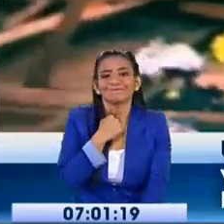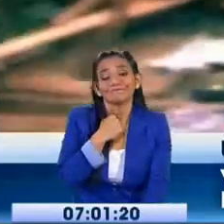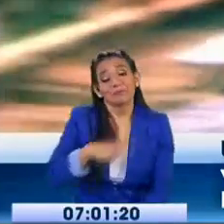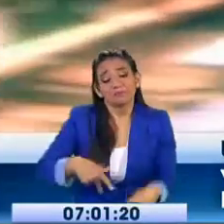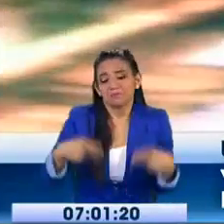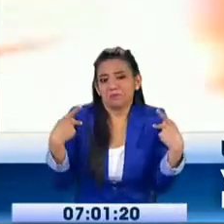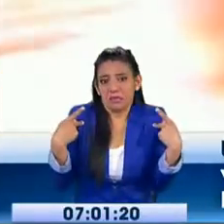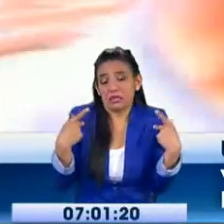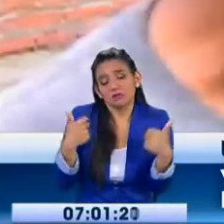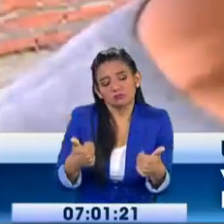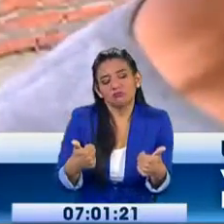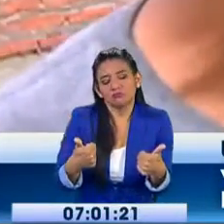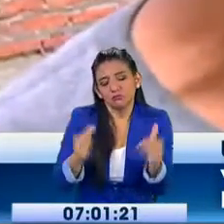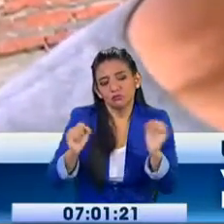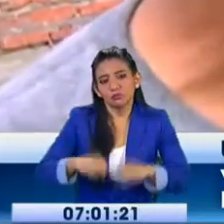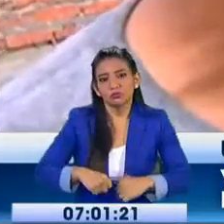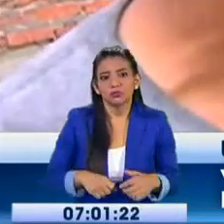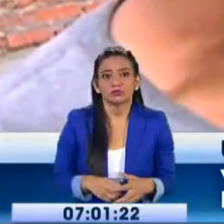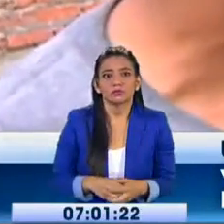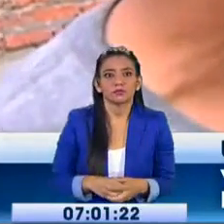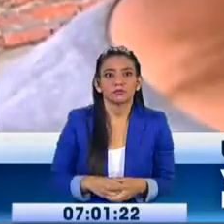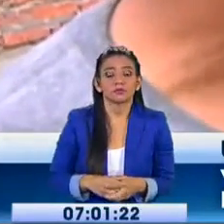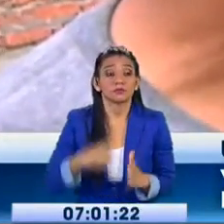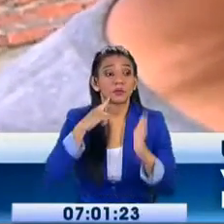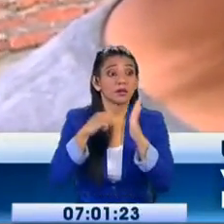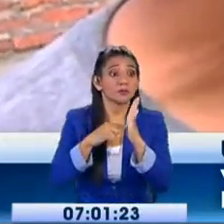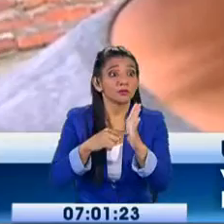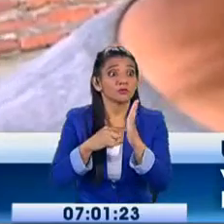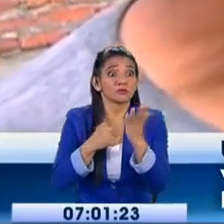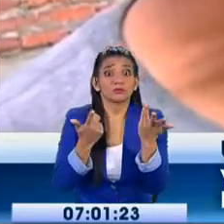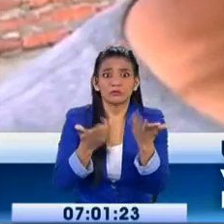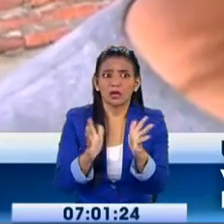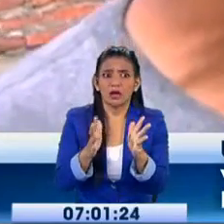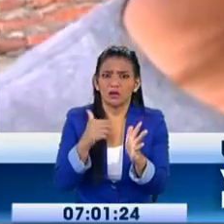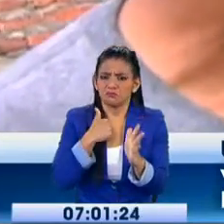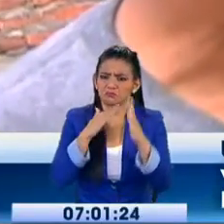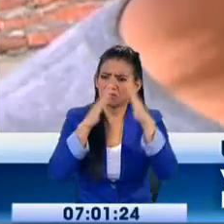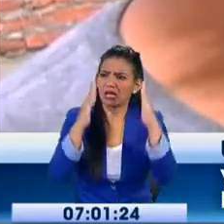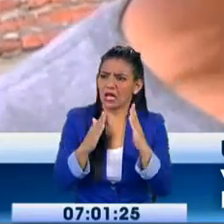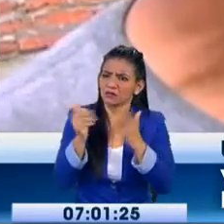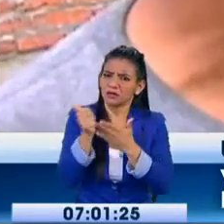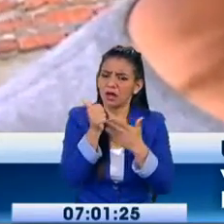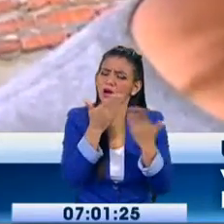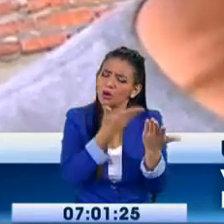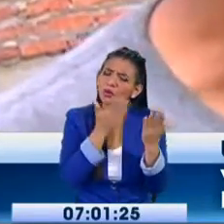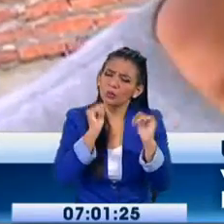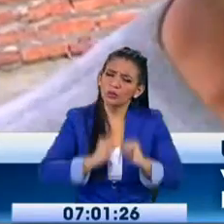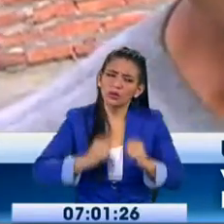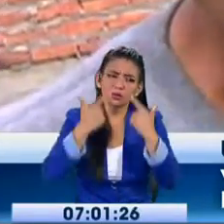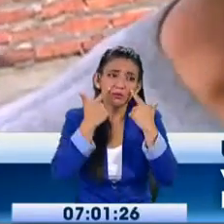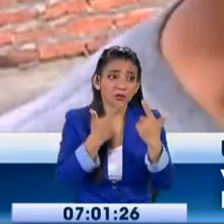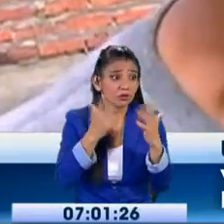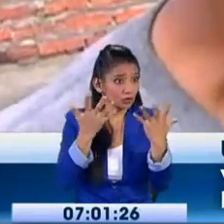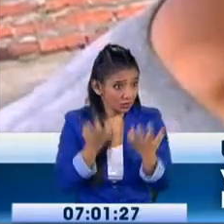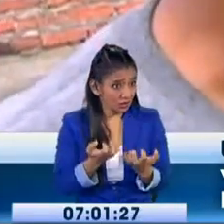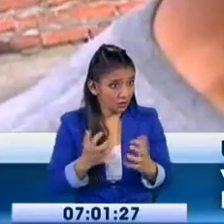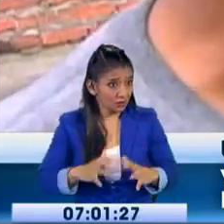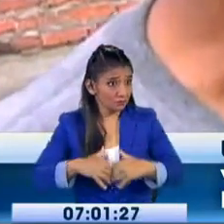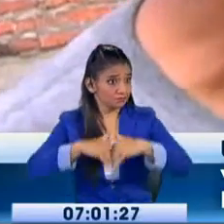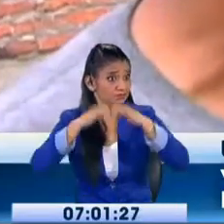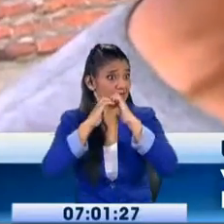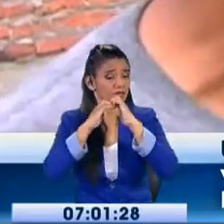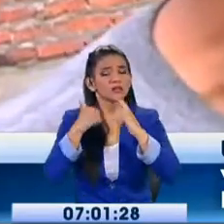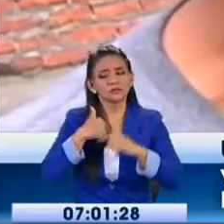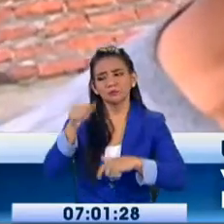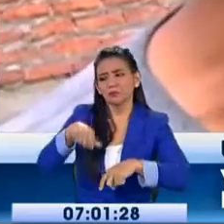vida. La gente que es buena, que me traté de apoyar con mi casa. Y para poder levantarse. A mis hijas,